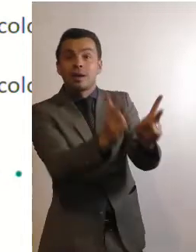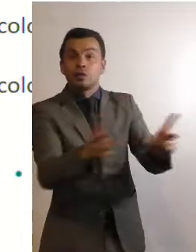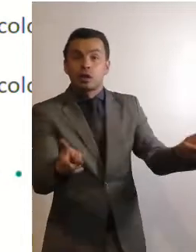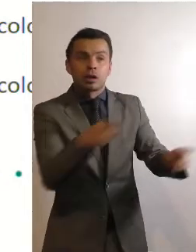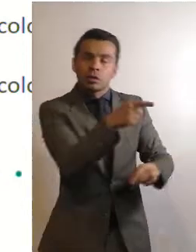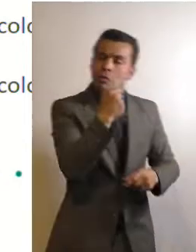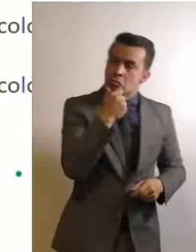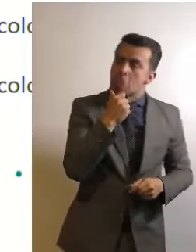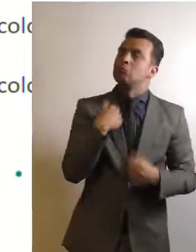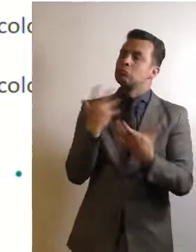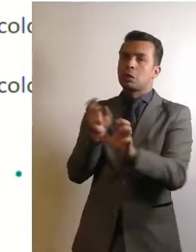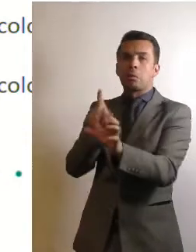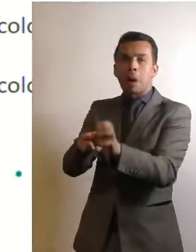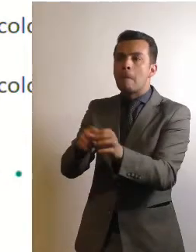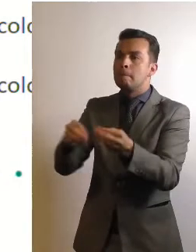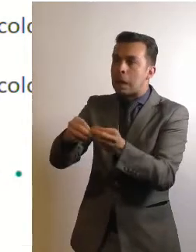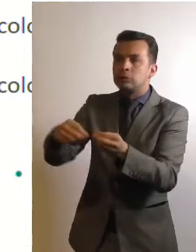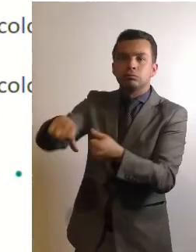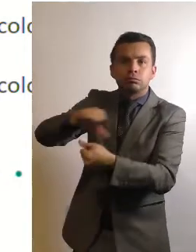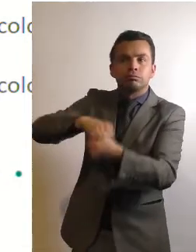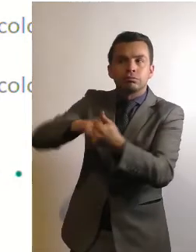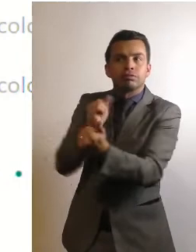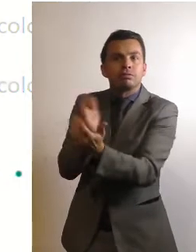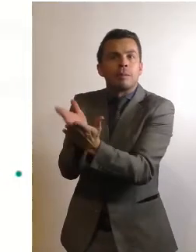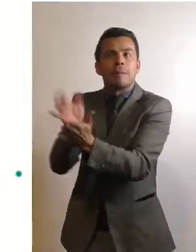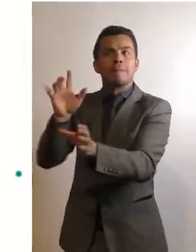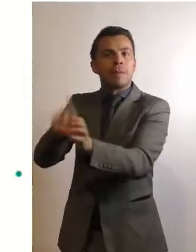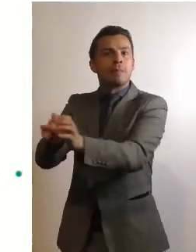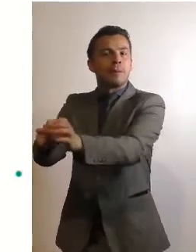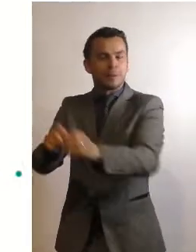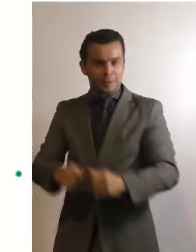más por allí. Siguiente.